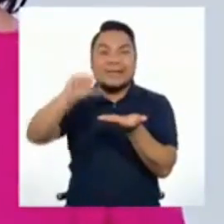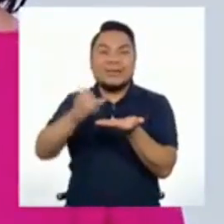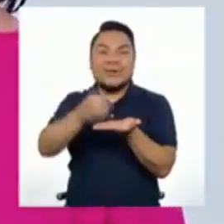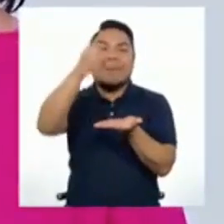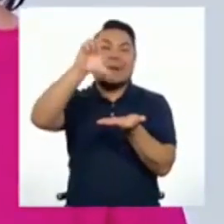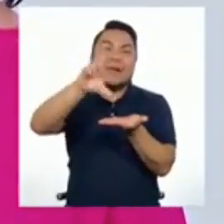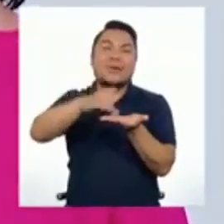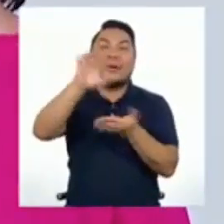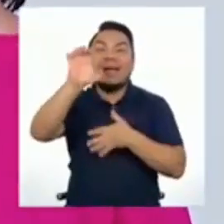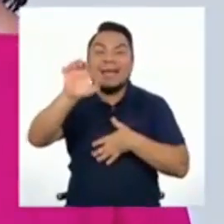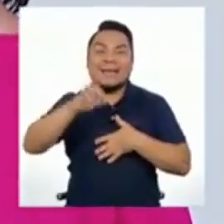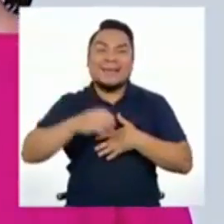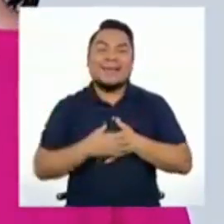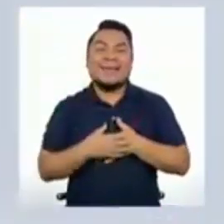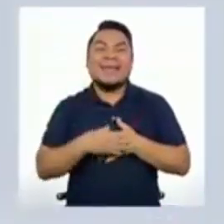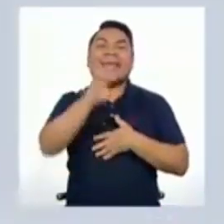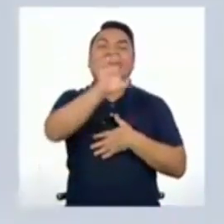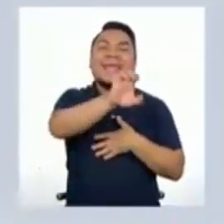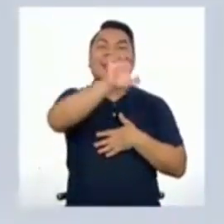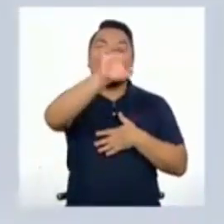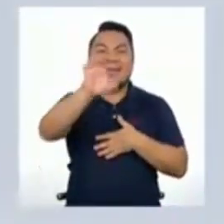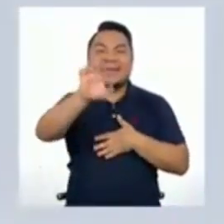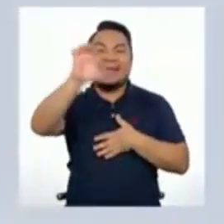palo, palito, palo,